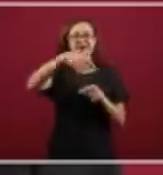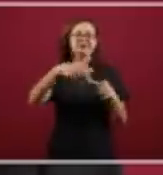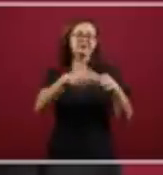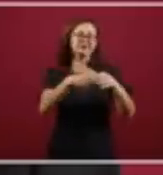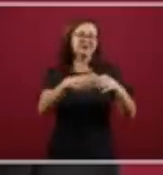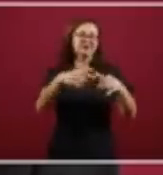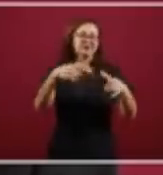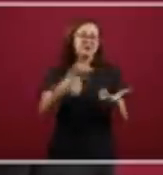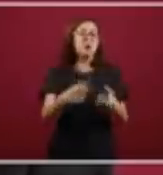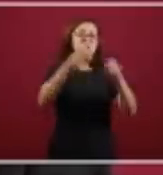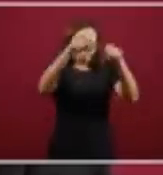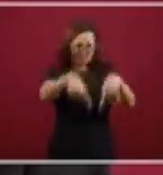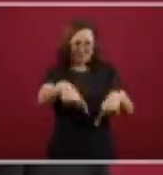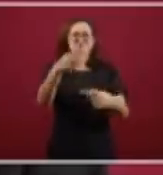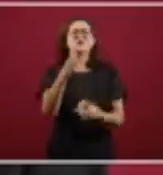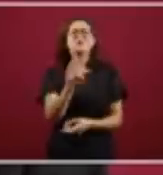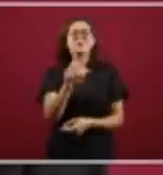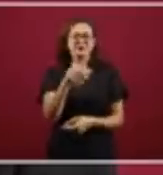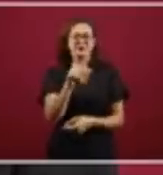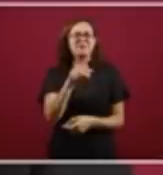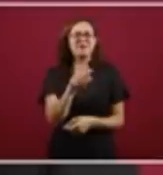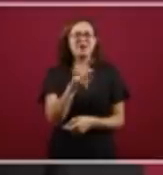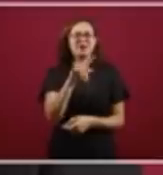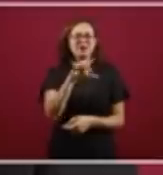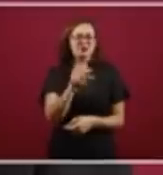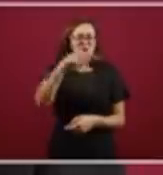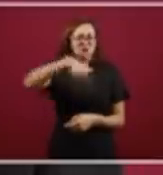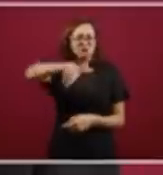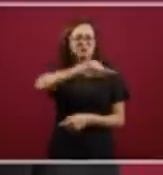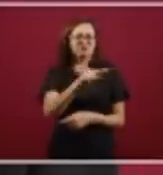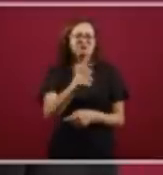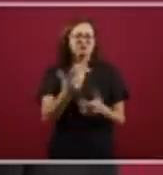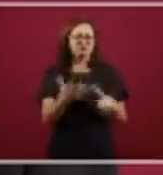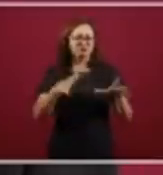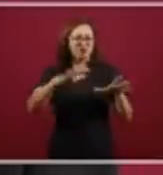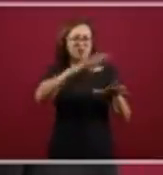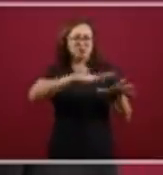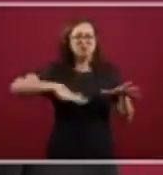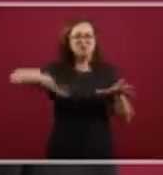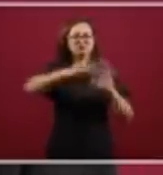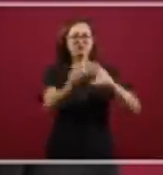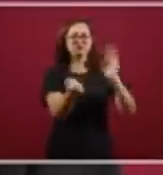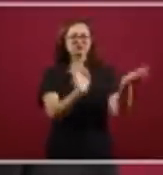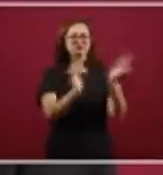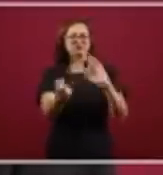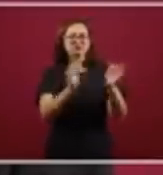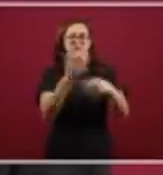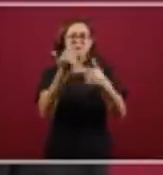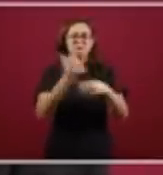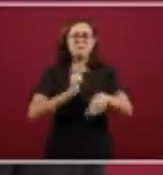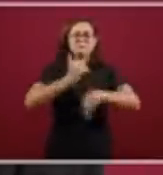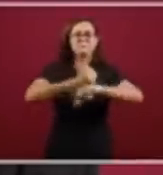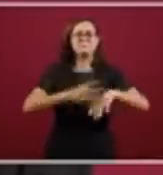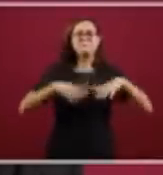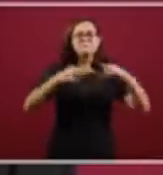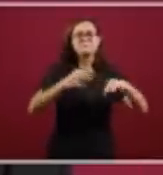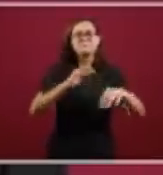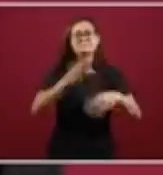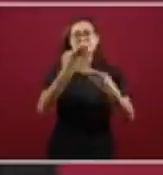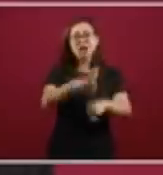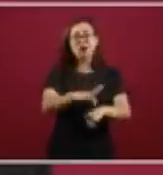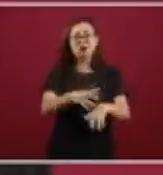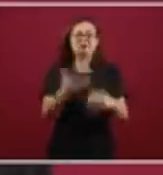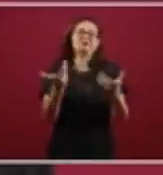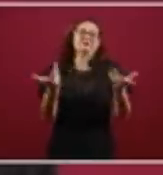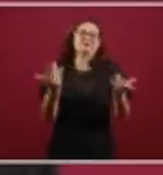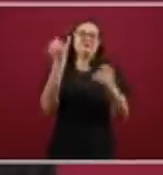o ahí en benemérito, para atender toda la región. En fin, esto es